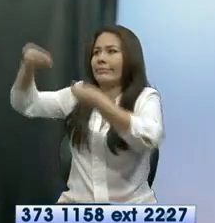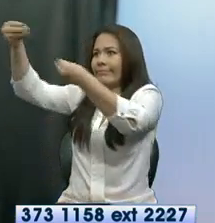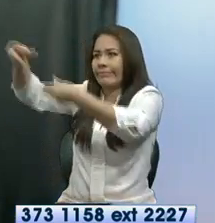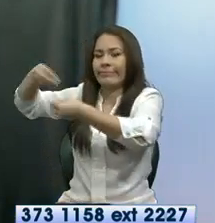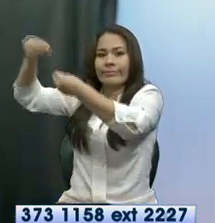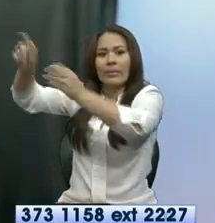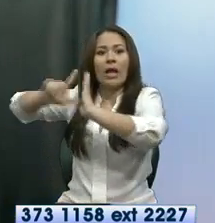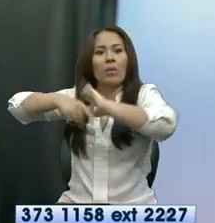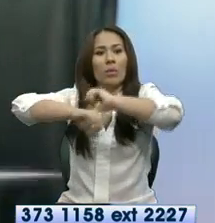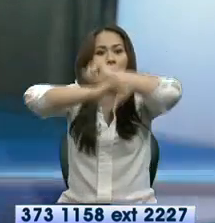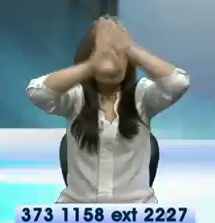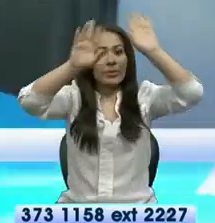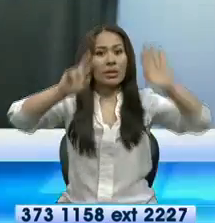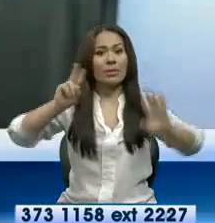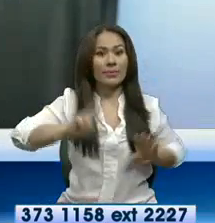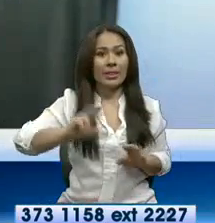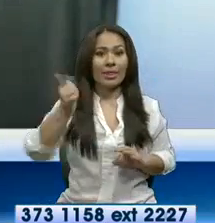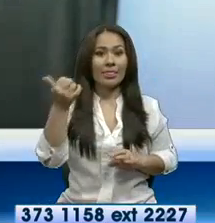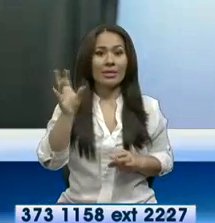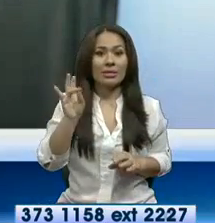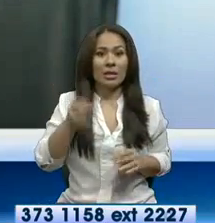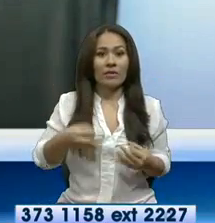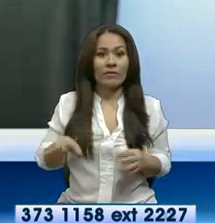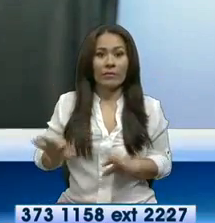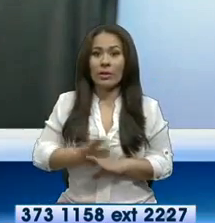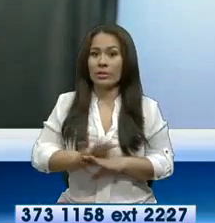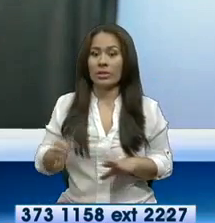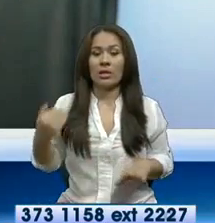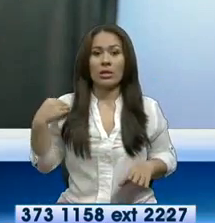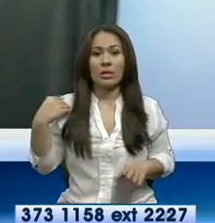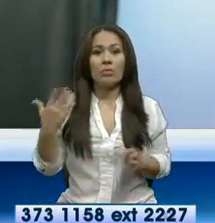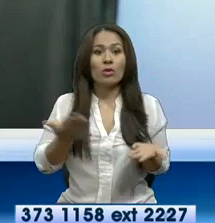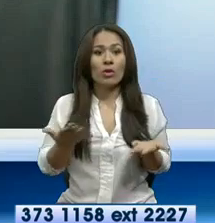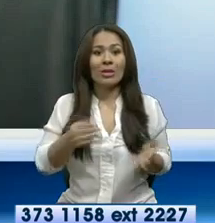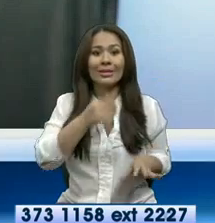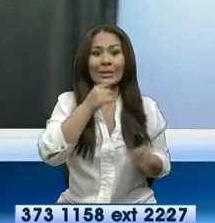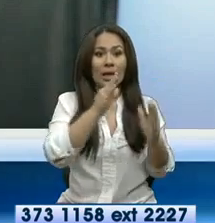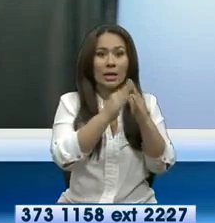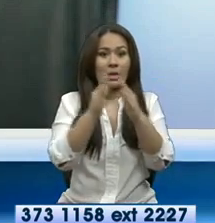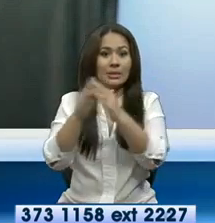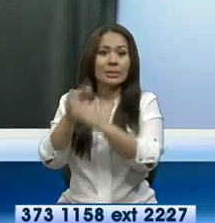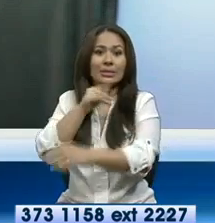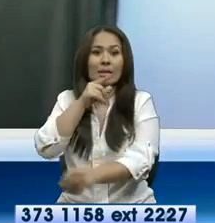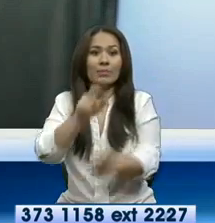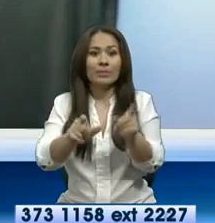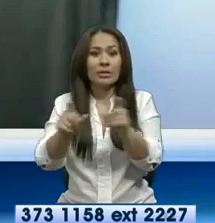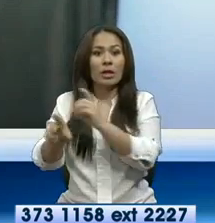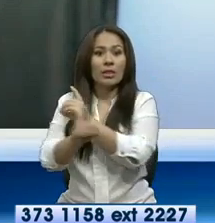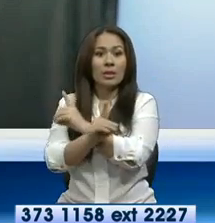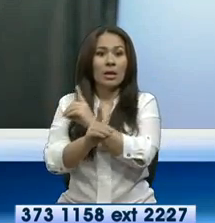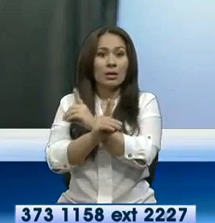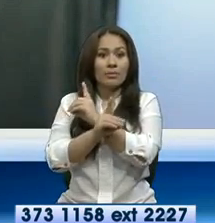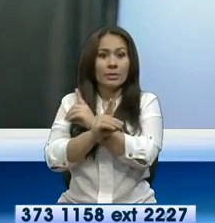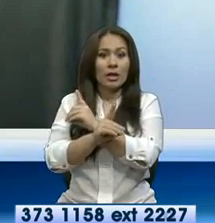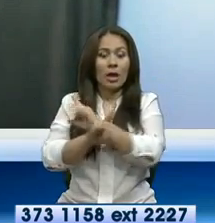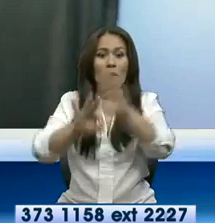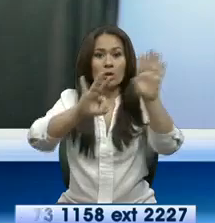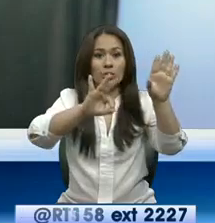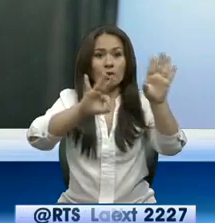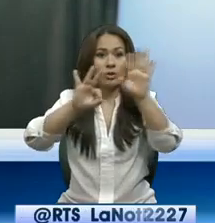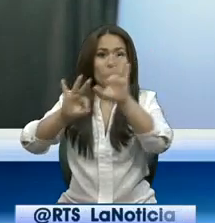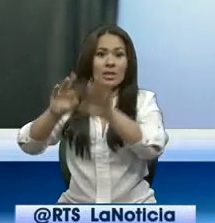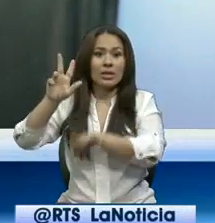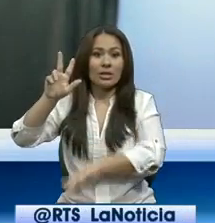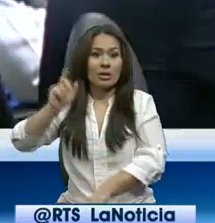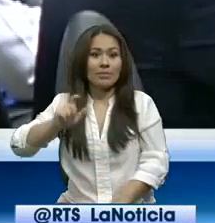día siguiente, viernes 17 de febrero, ya tendremos el voto en casa para las personas con discapacidad,